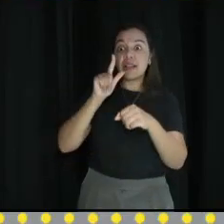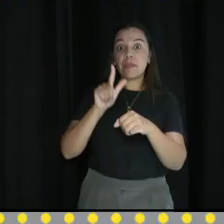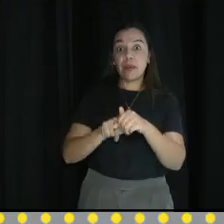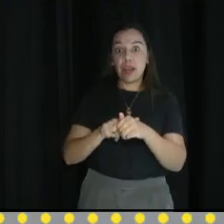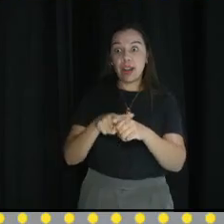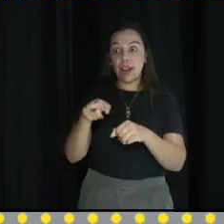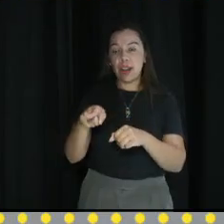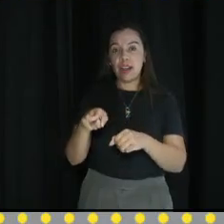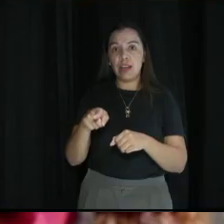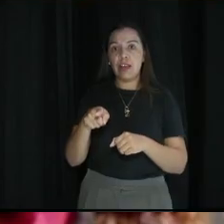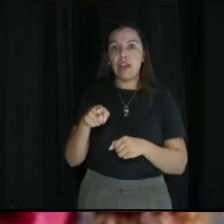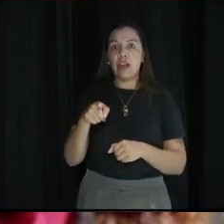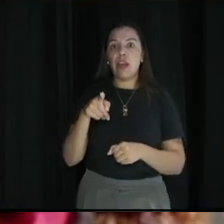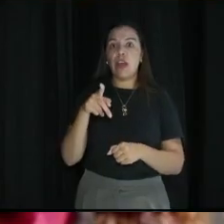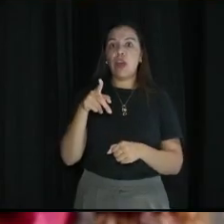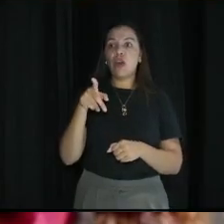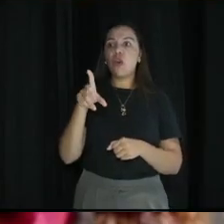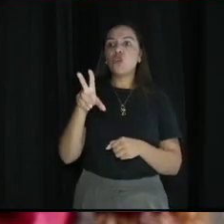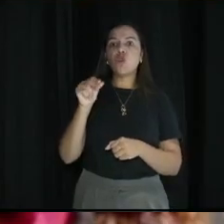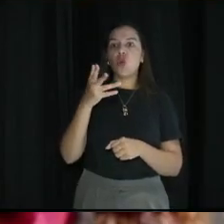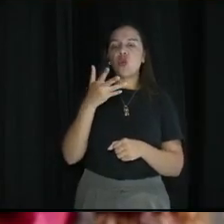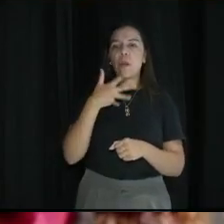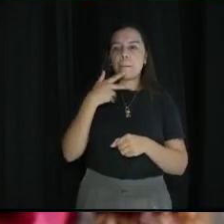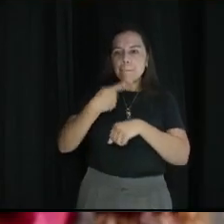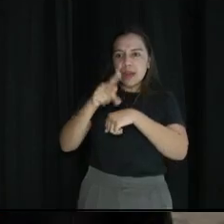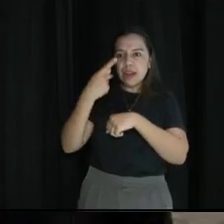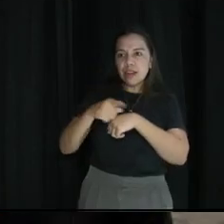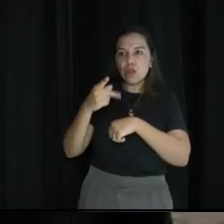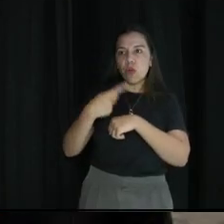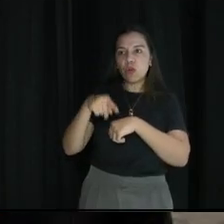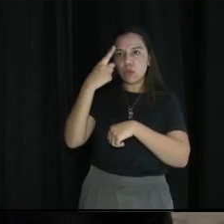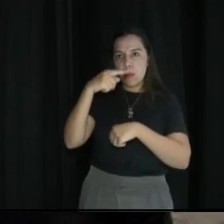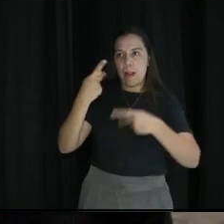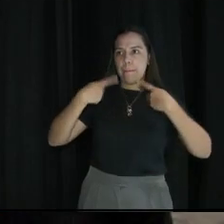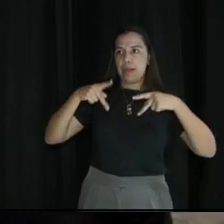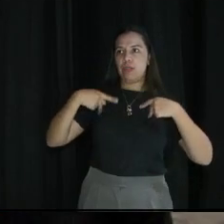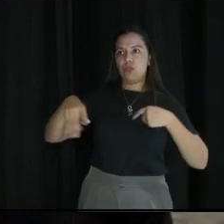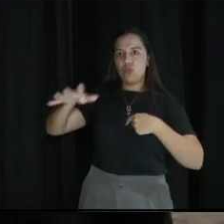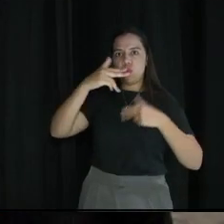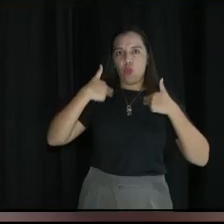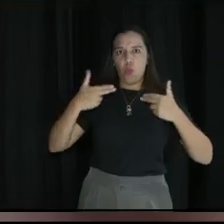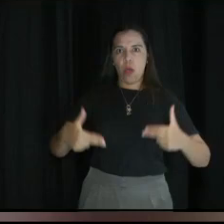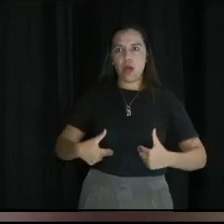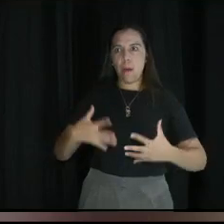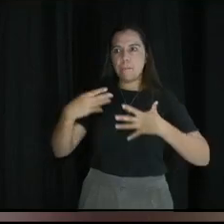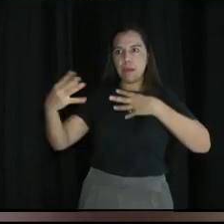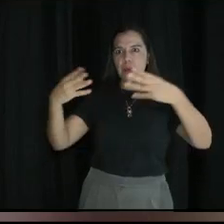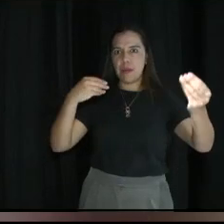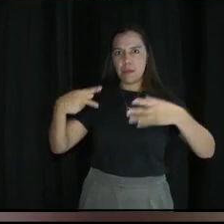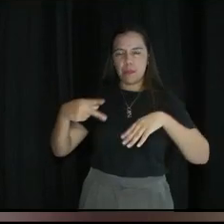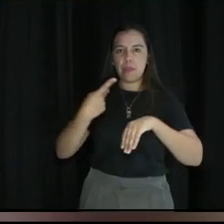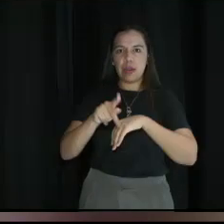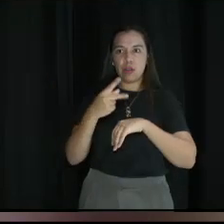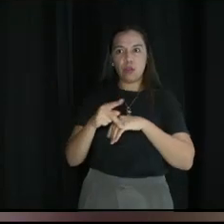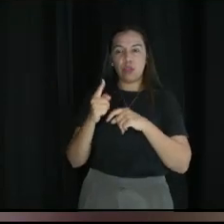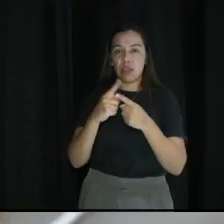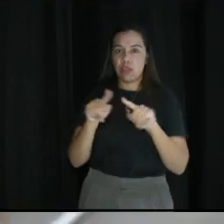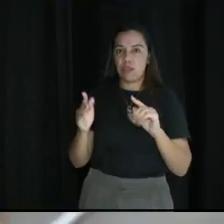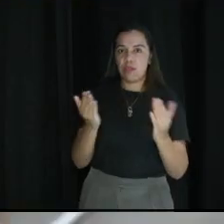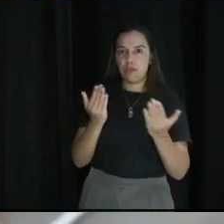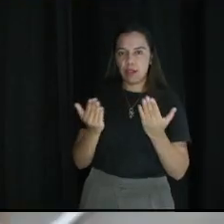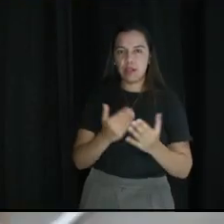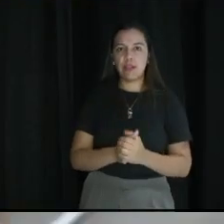no constituye una plaga o un peligro para la salud o la vida humana. Haciendo una distinción, pues podríamos